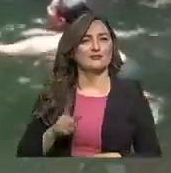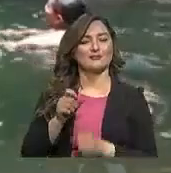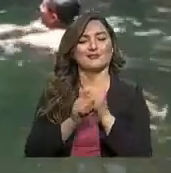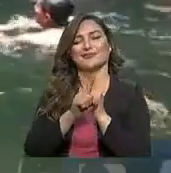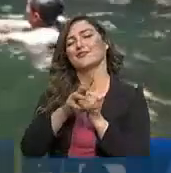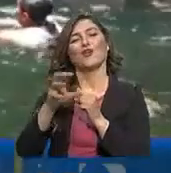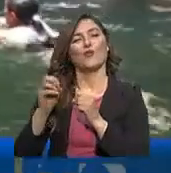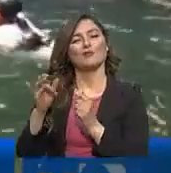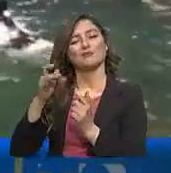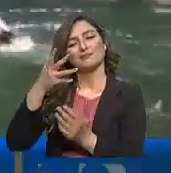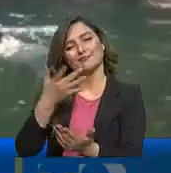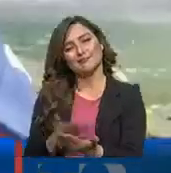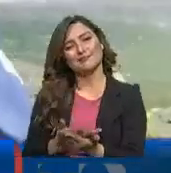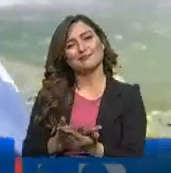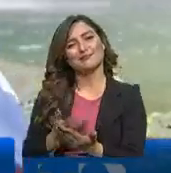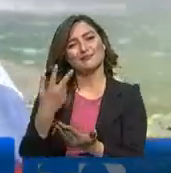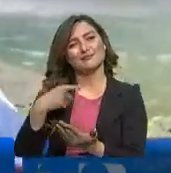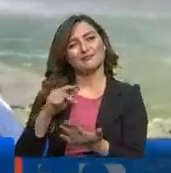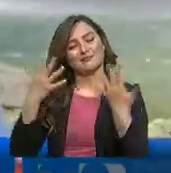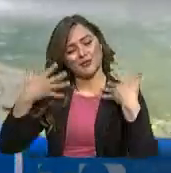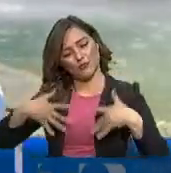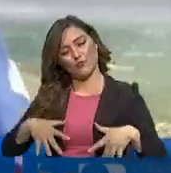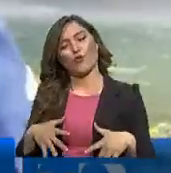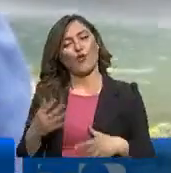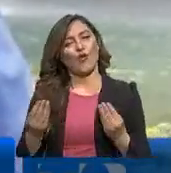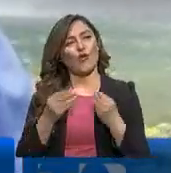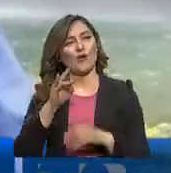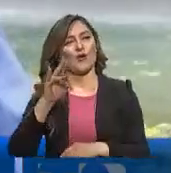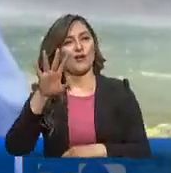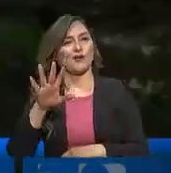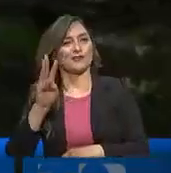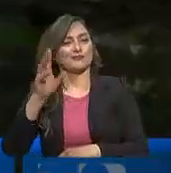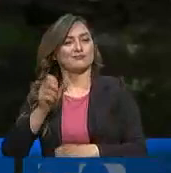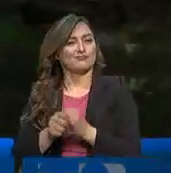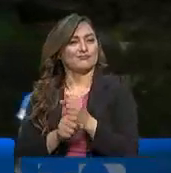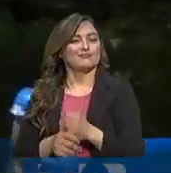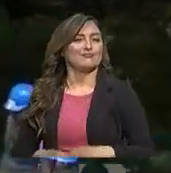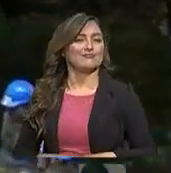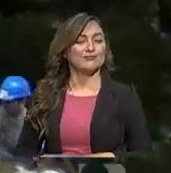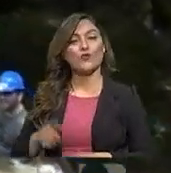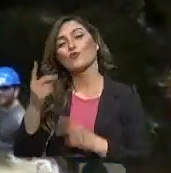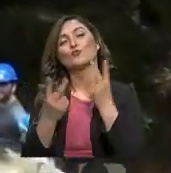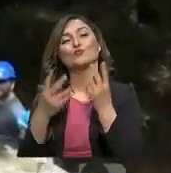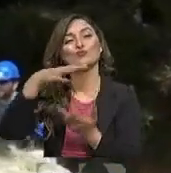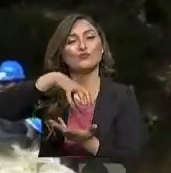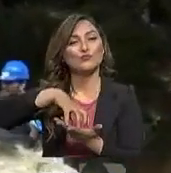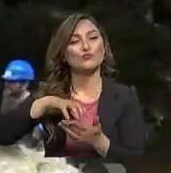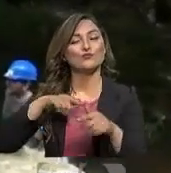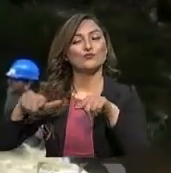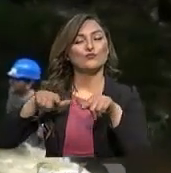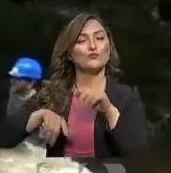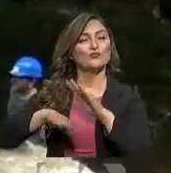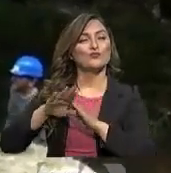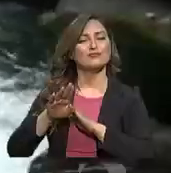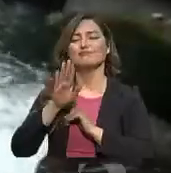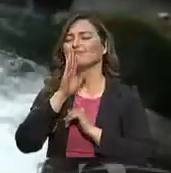y cada vez que vengo me meto y parezco todavía como de 76 años nomás. Y es que si usted visita la provincia, otro de los lugares que no